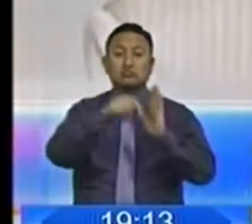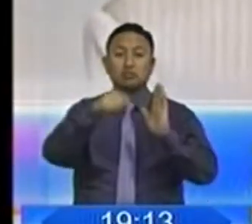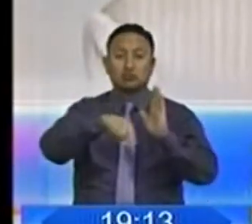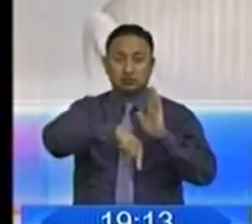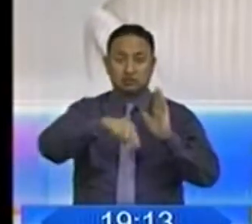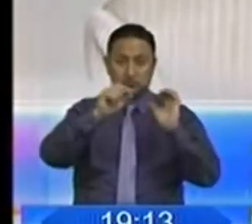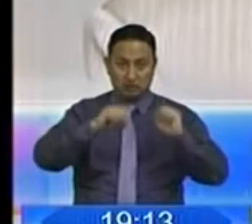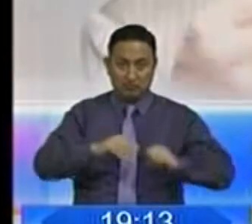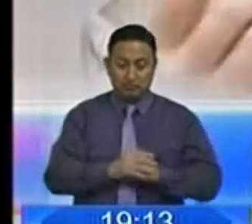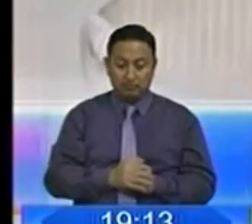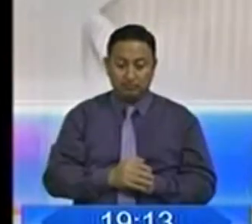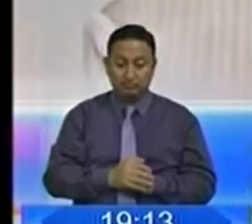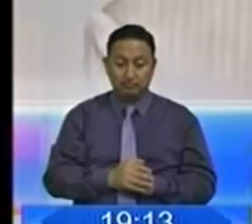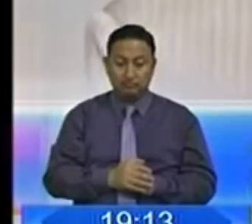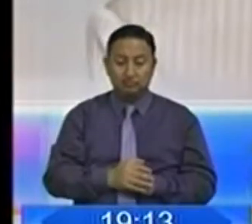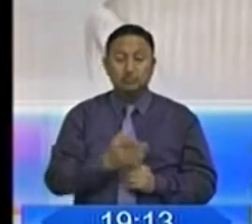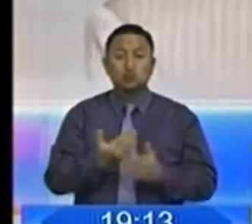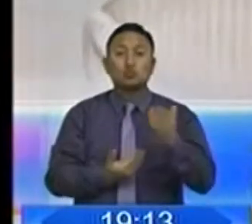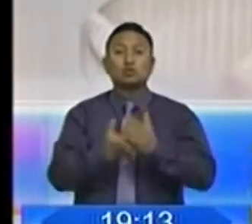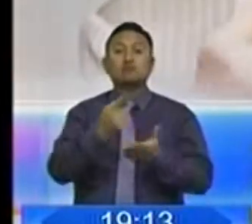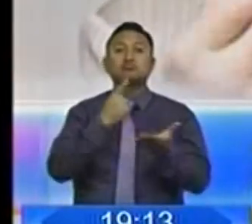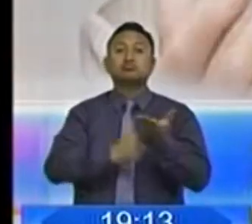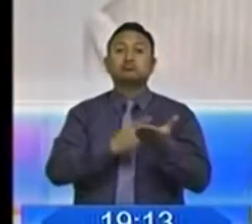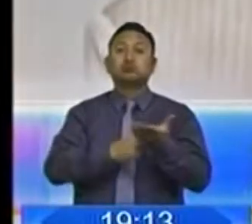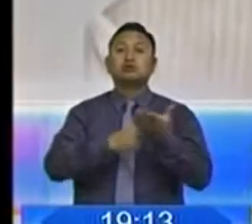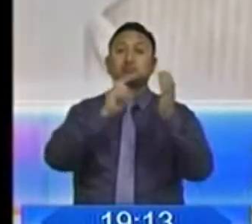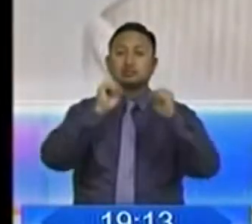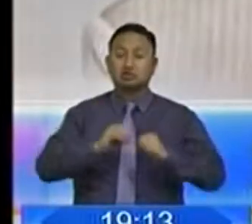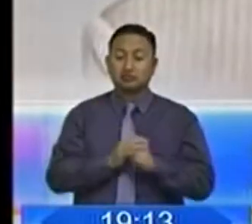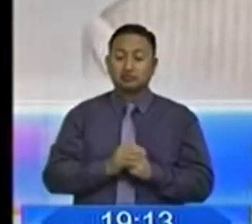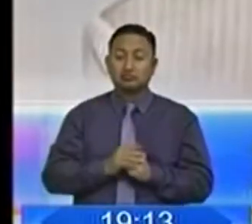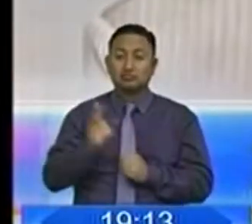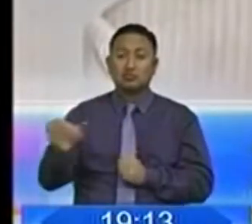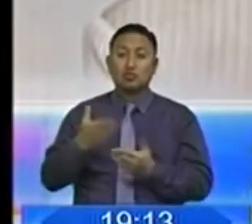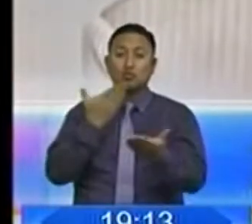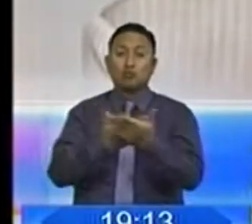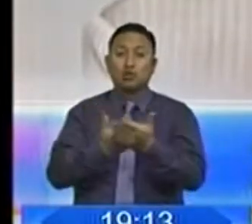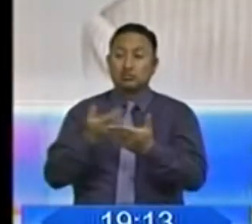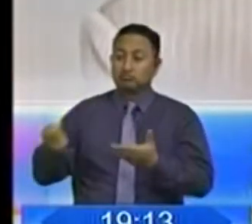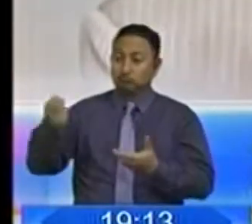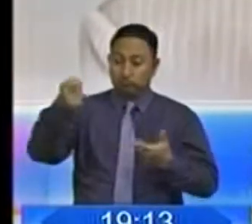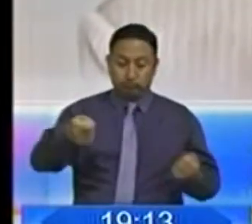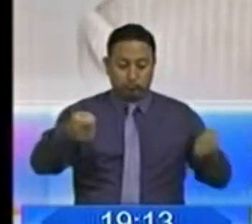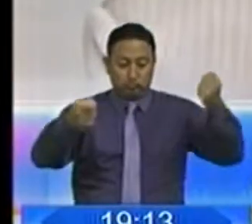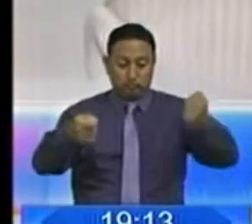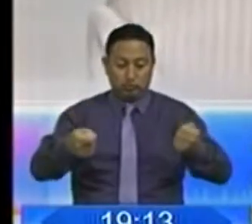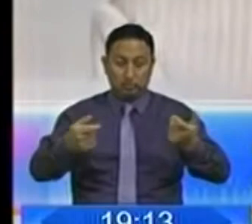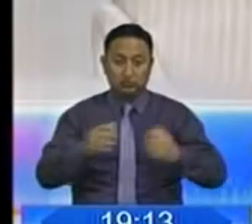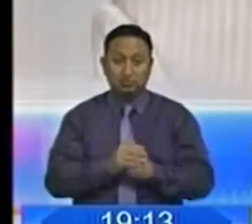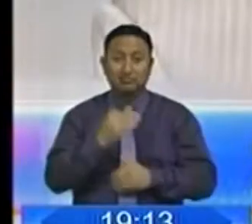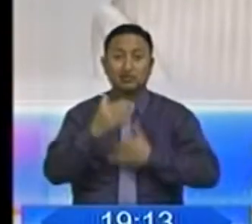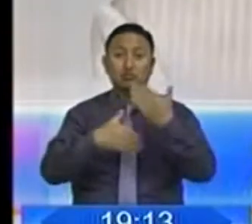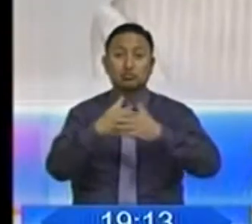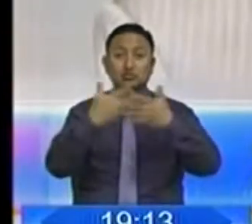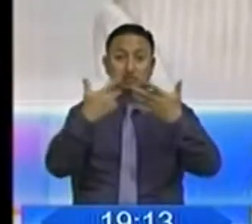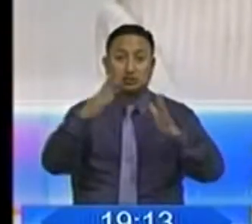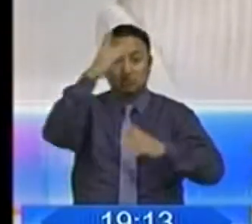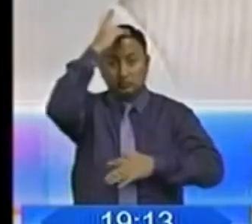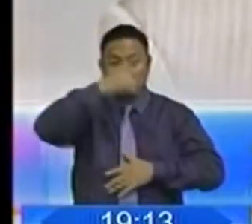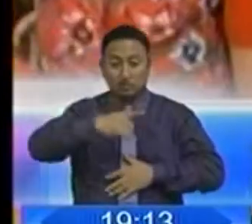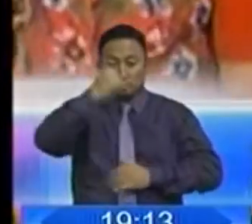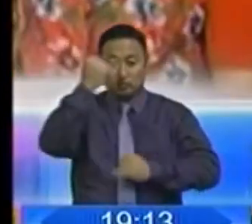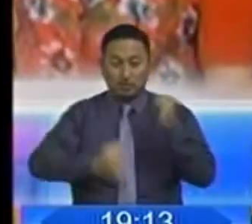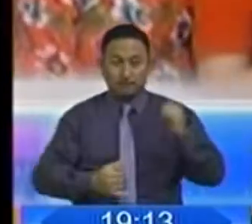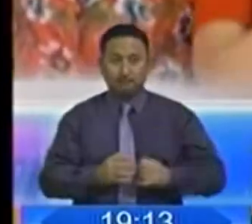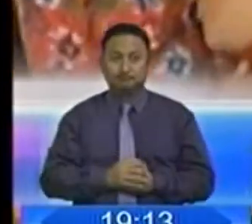abocar conocimiento, hacer una nueva audiencia en donde se expondrán los argumentos correspondientes y tomarán la decisión